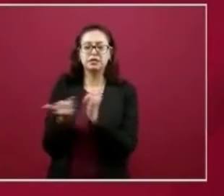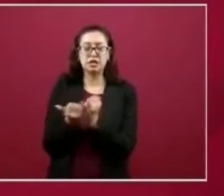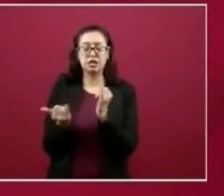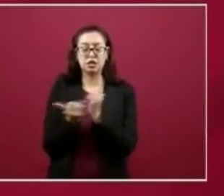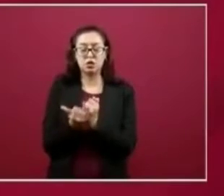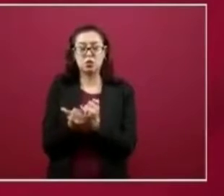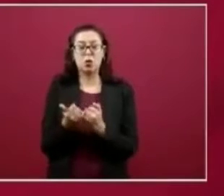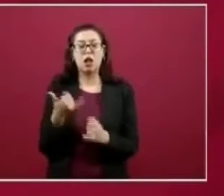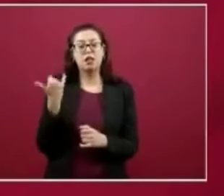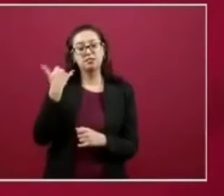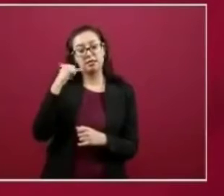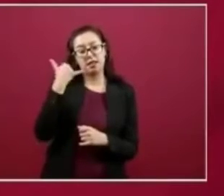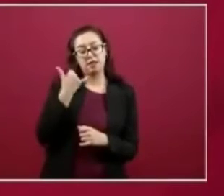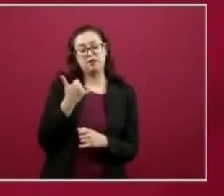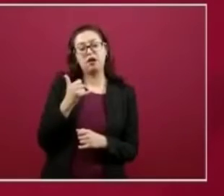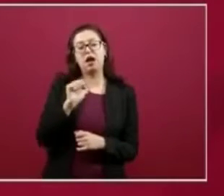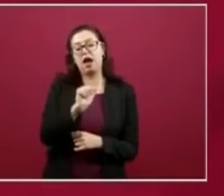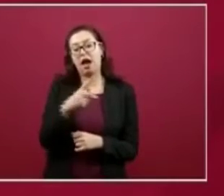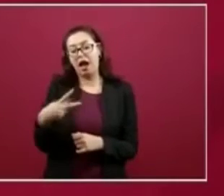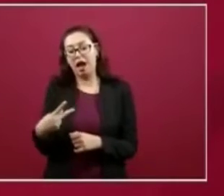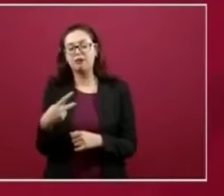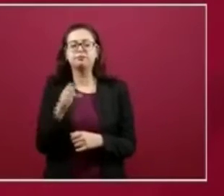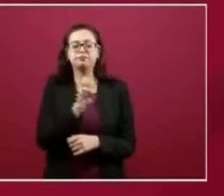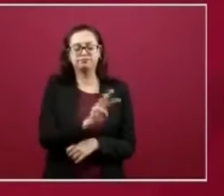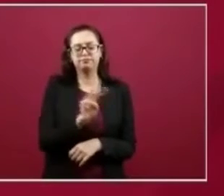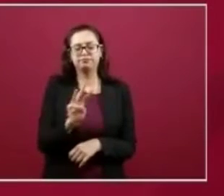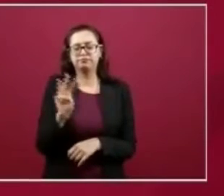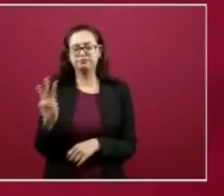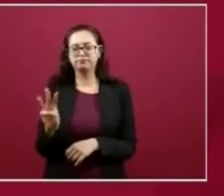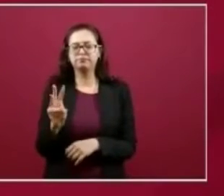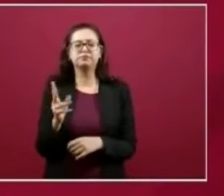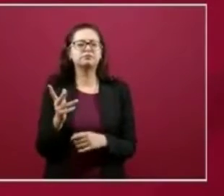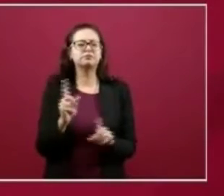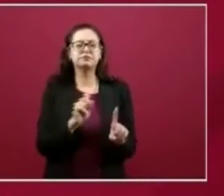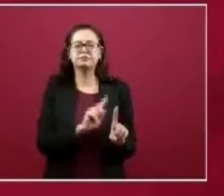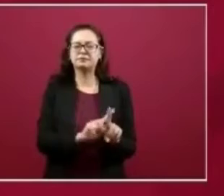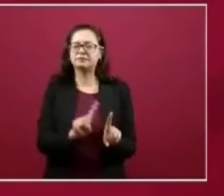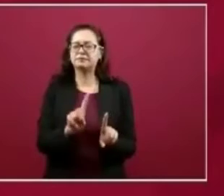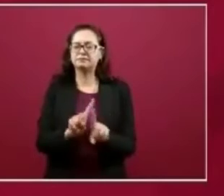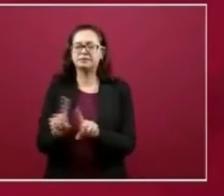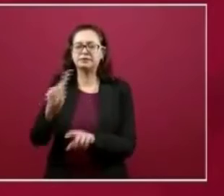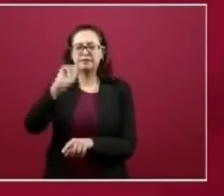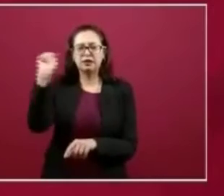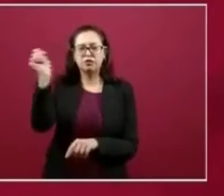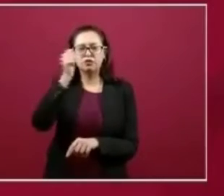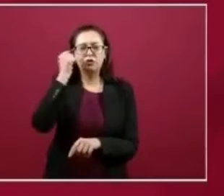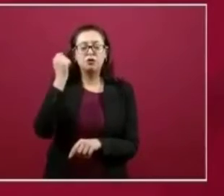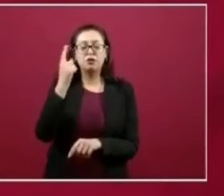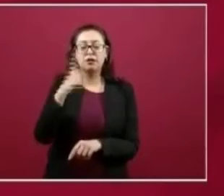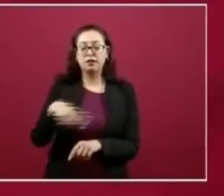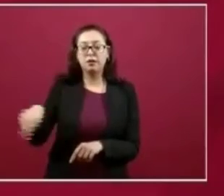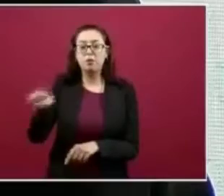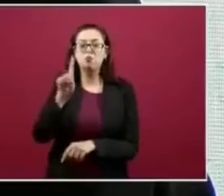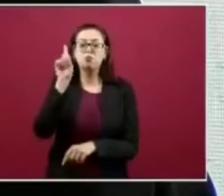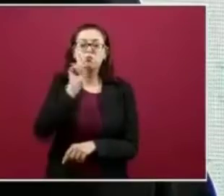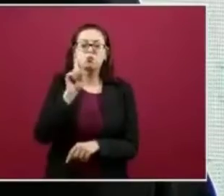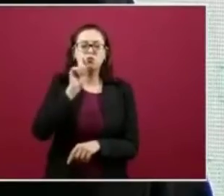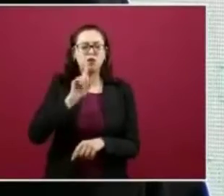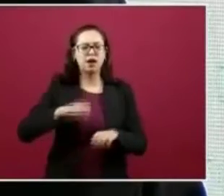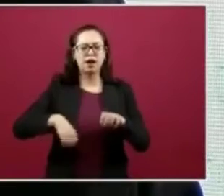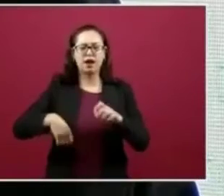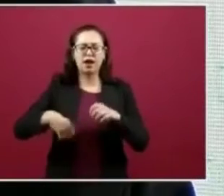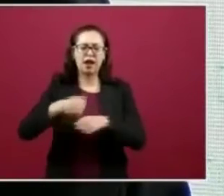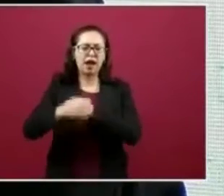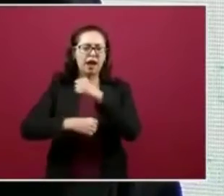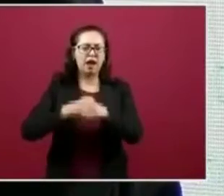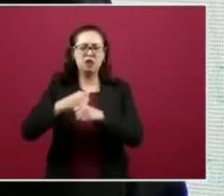aplicaciones de teléfonos móviles y páginas web, así como otros dispositivos para que las mujeres de todas las edades puedan